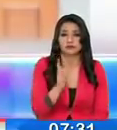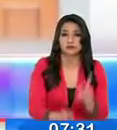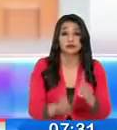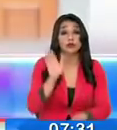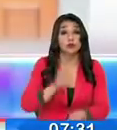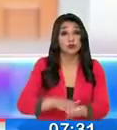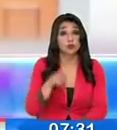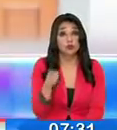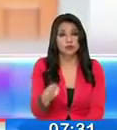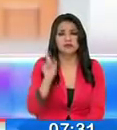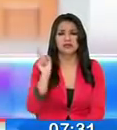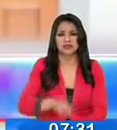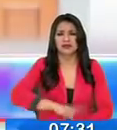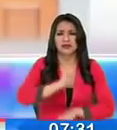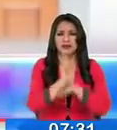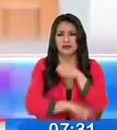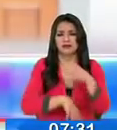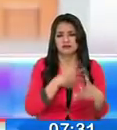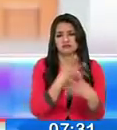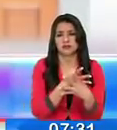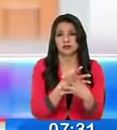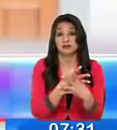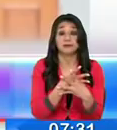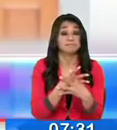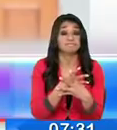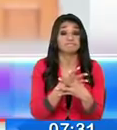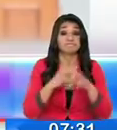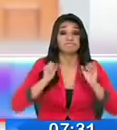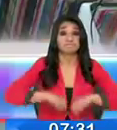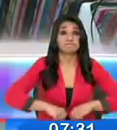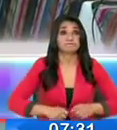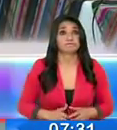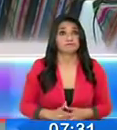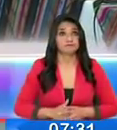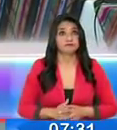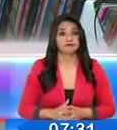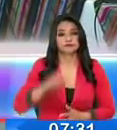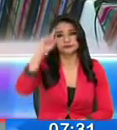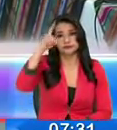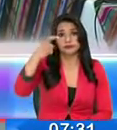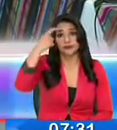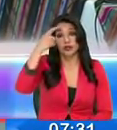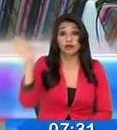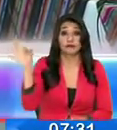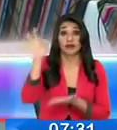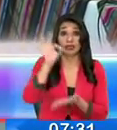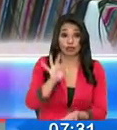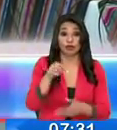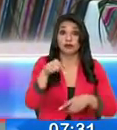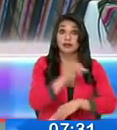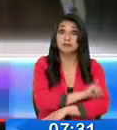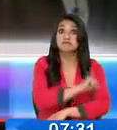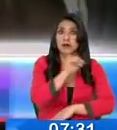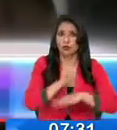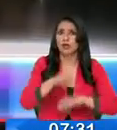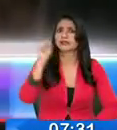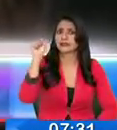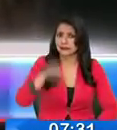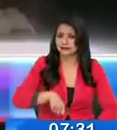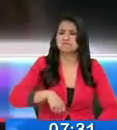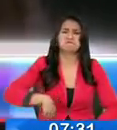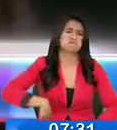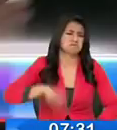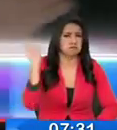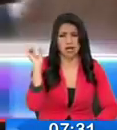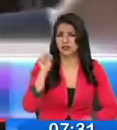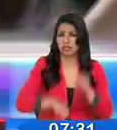que cometieron este tipo de actos violentos sean sancionadas. La gobernación de Imbabura fue una de las más afectadas y la preocupación